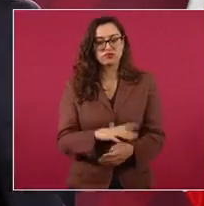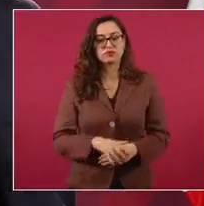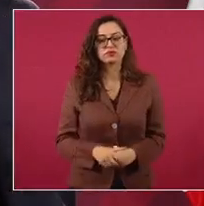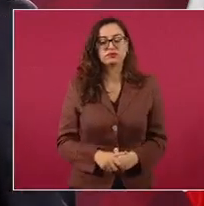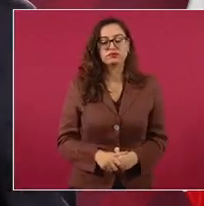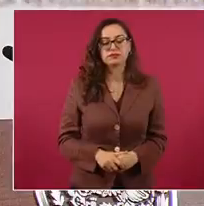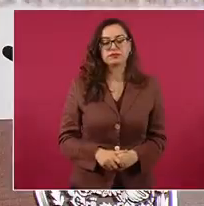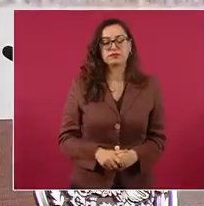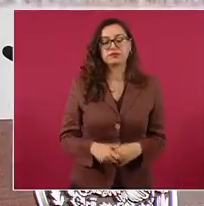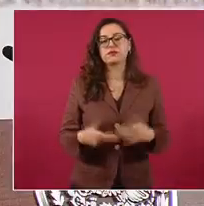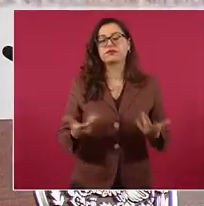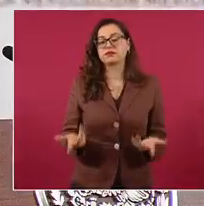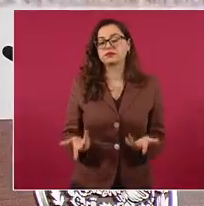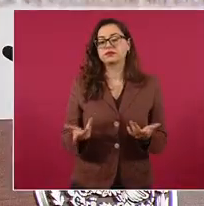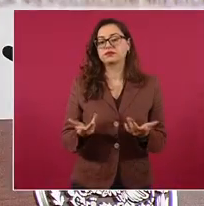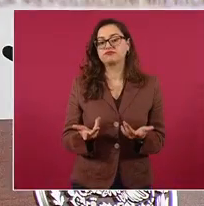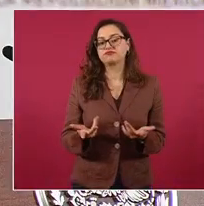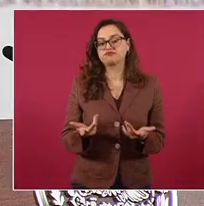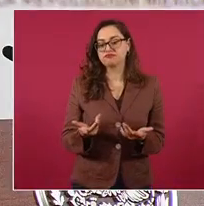de Centroamérica.